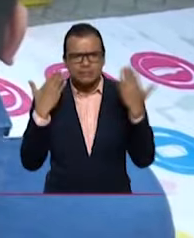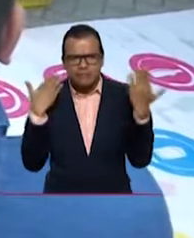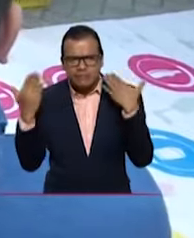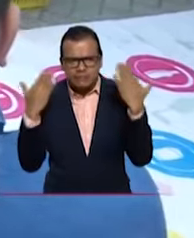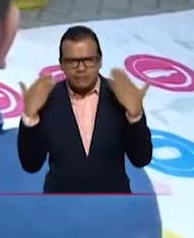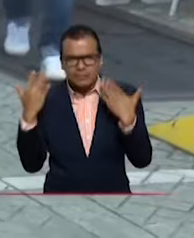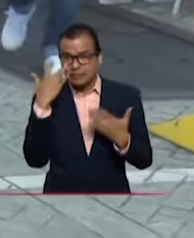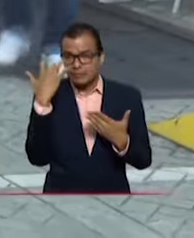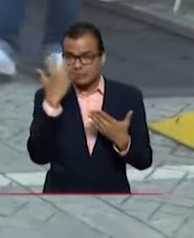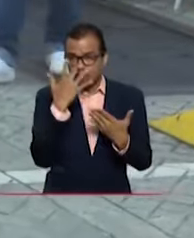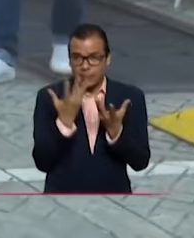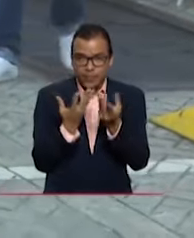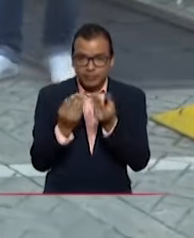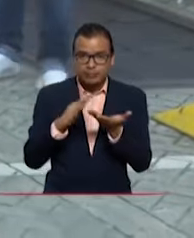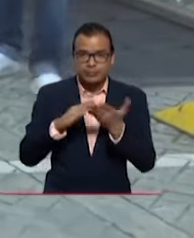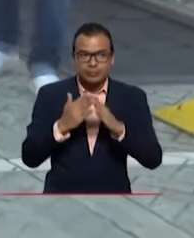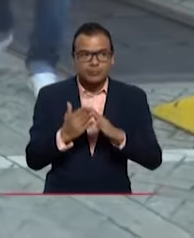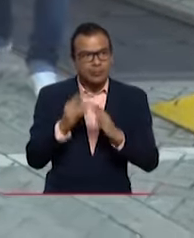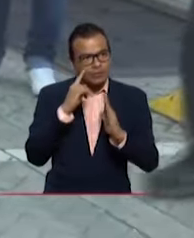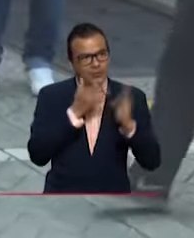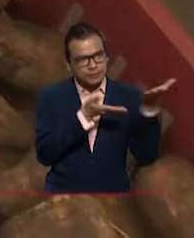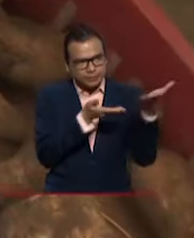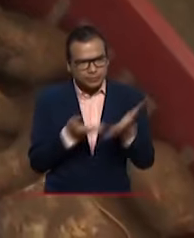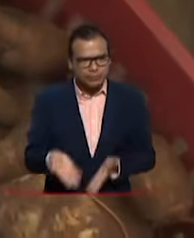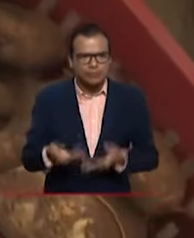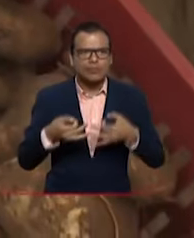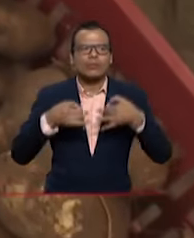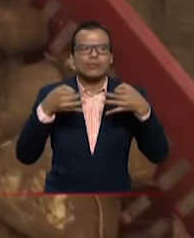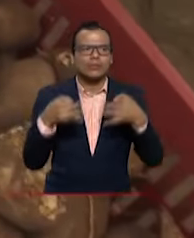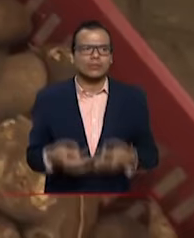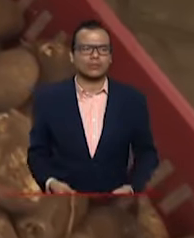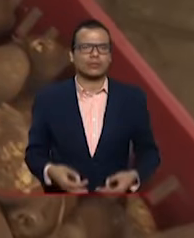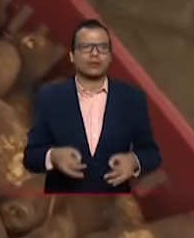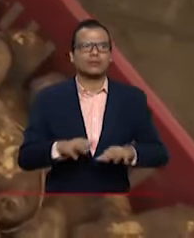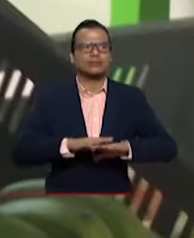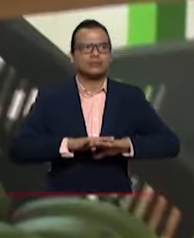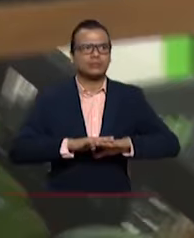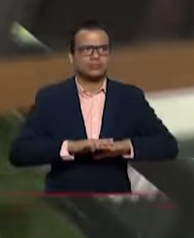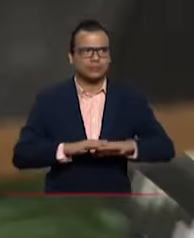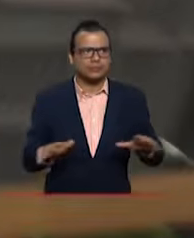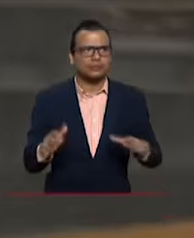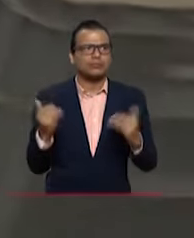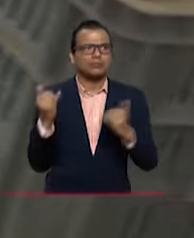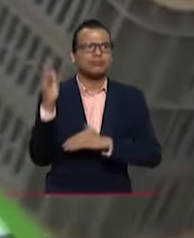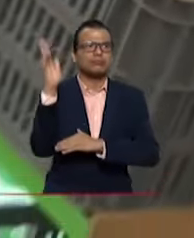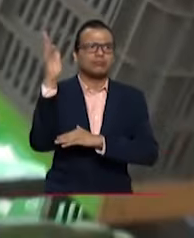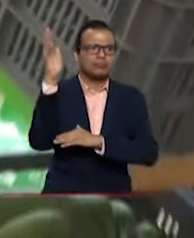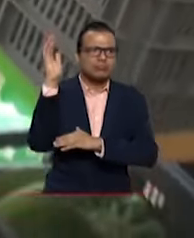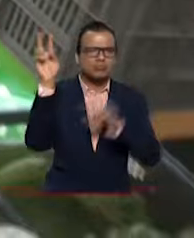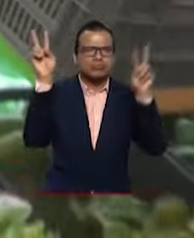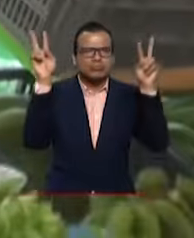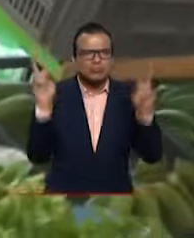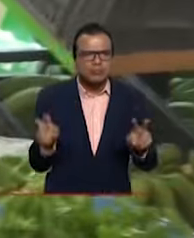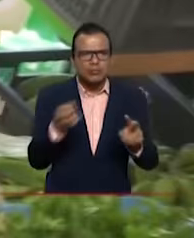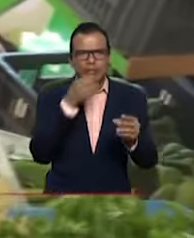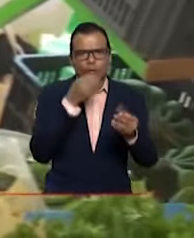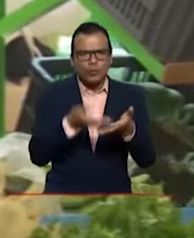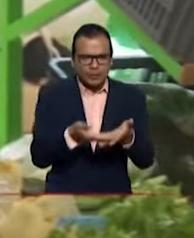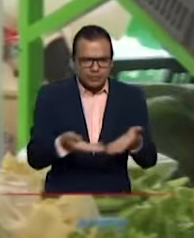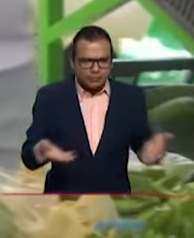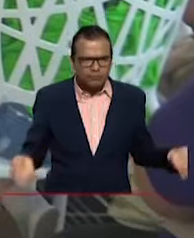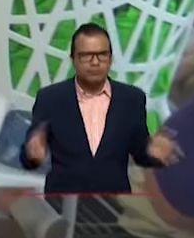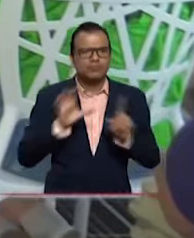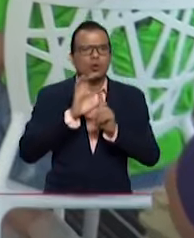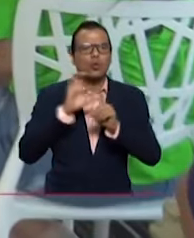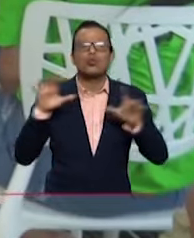gratuita tengan un espacio en esa zona verde. Van a encontrar comida tradicional, charlas académicas, eventos culturales, y